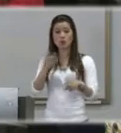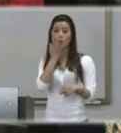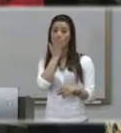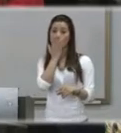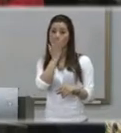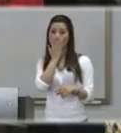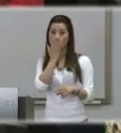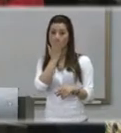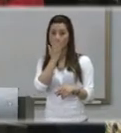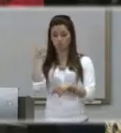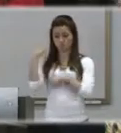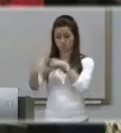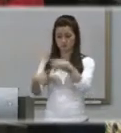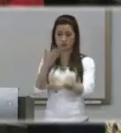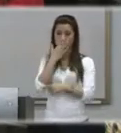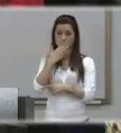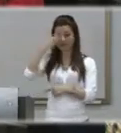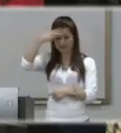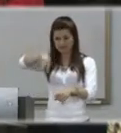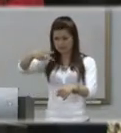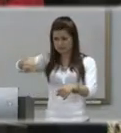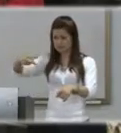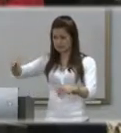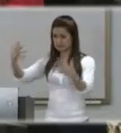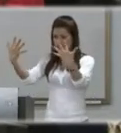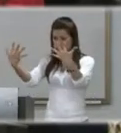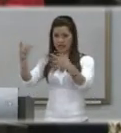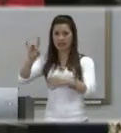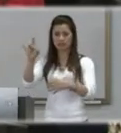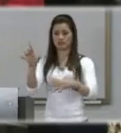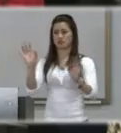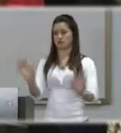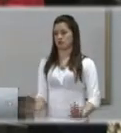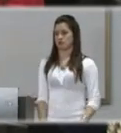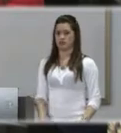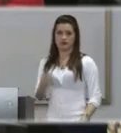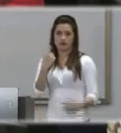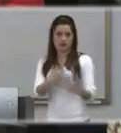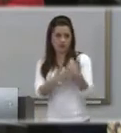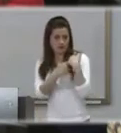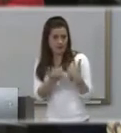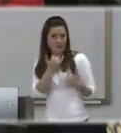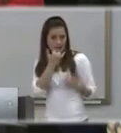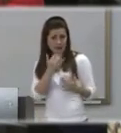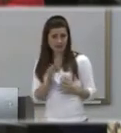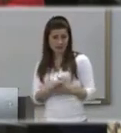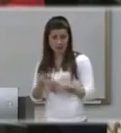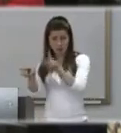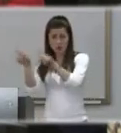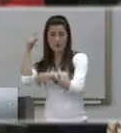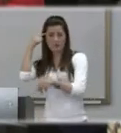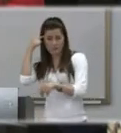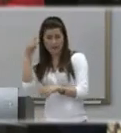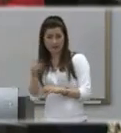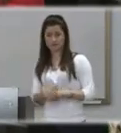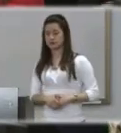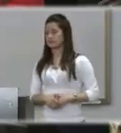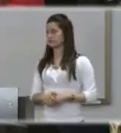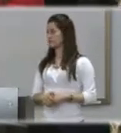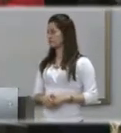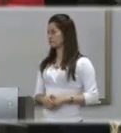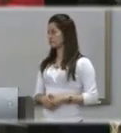irresponsable, no saben cómo ejercer eso, y también eso se traduce, digamos, esos mensajes, un